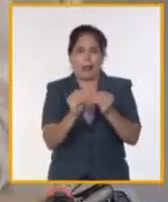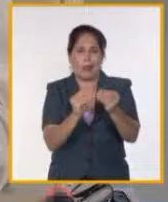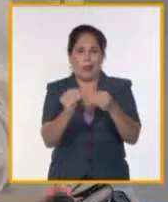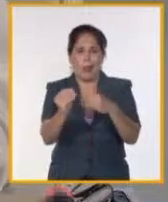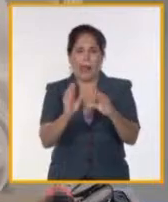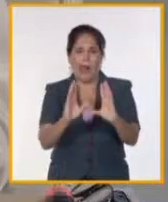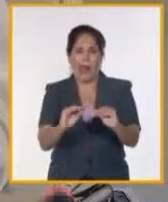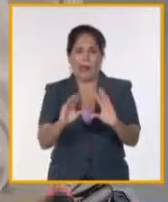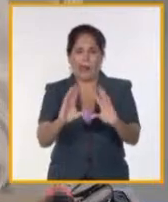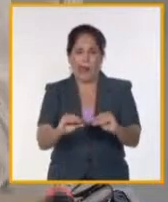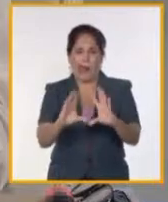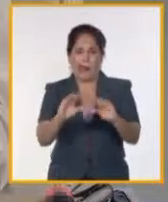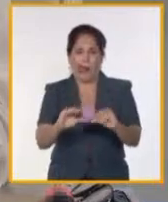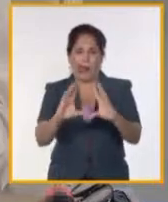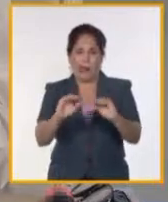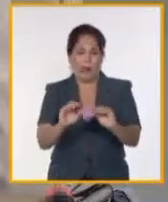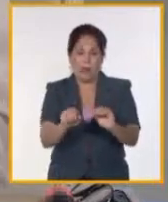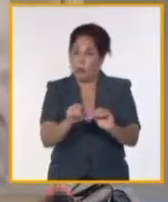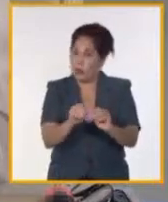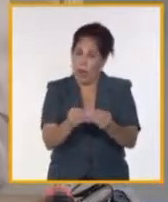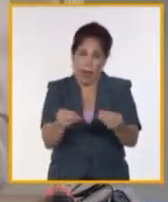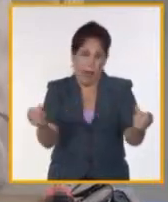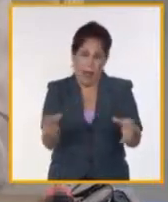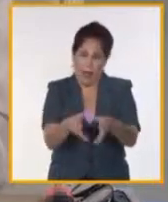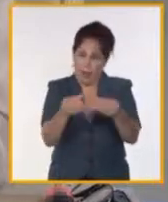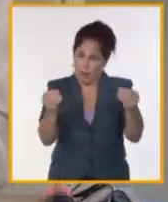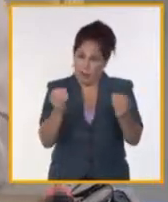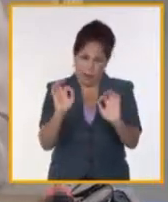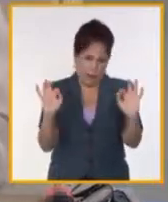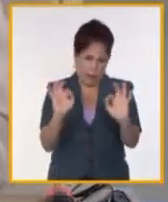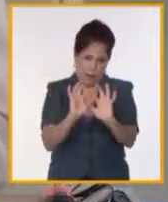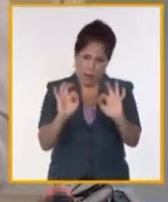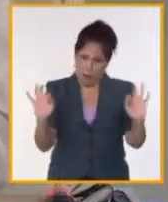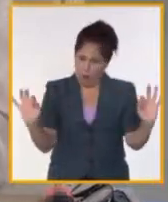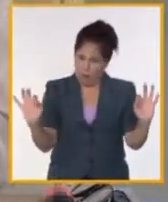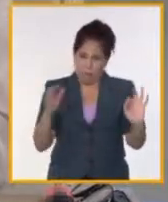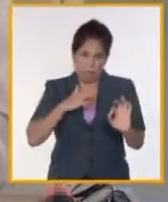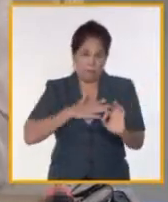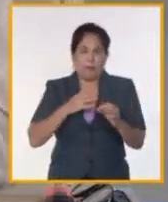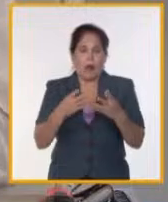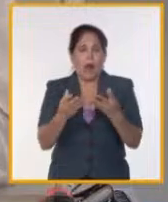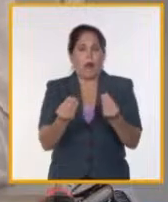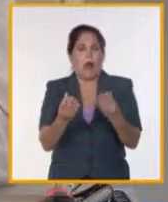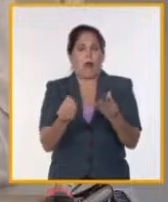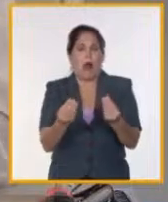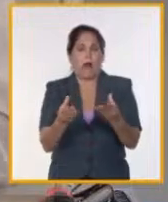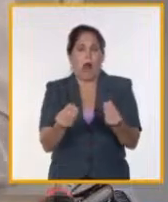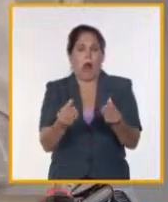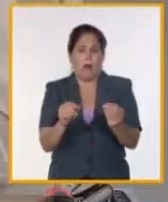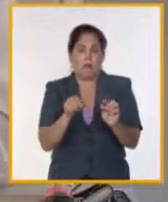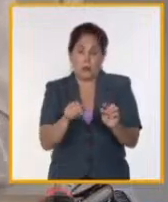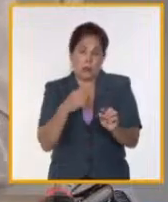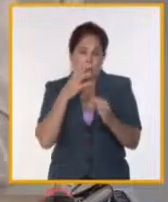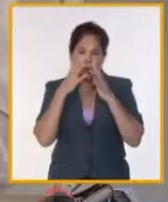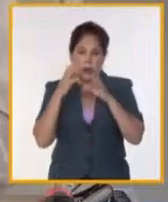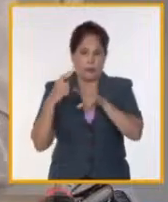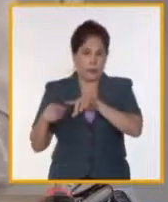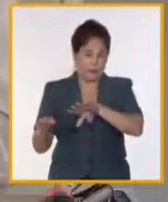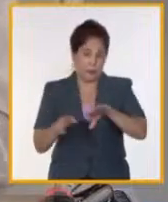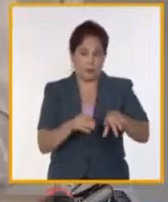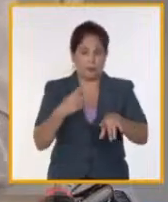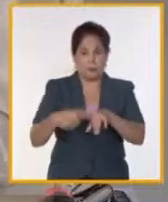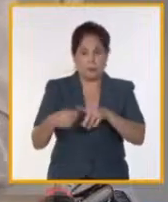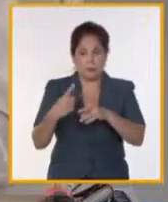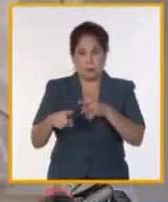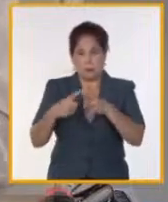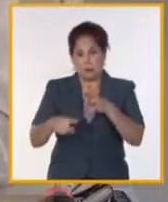que la hacen muy valiosa. Una arcilla especial que la hace muy valiosa, esas propiedades de plasticidad. Otro de los minerales más multifacéticos